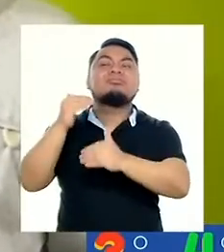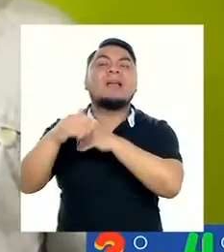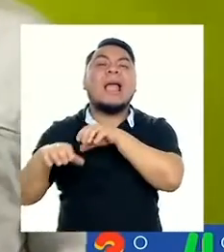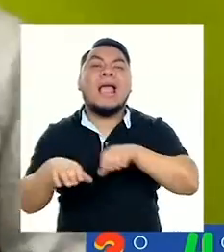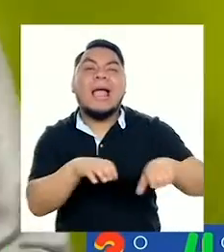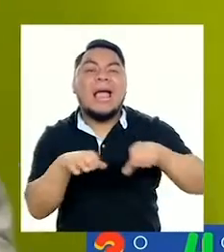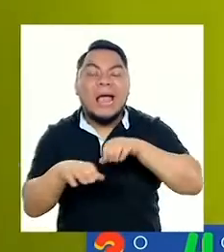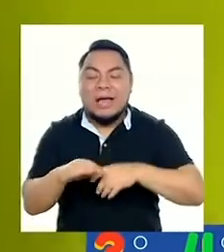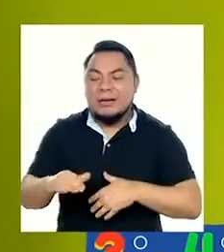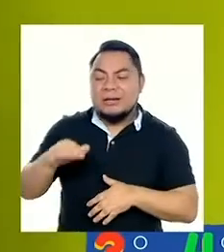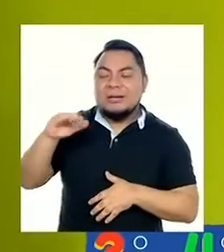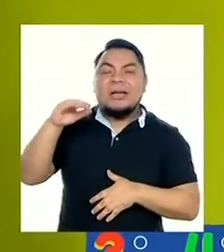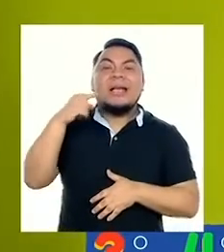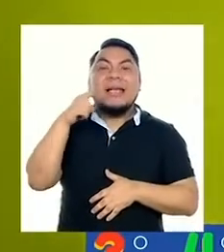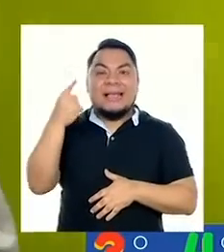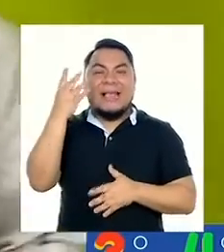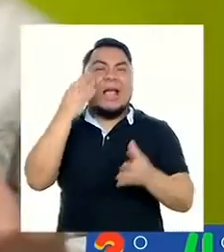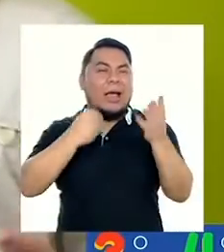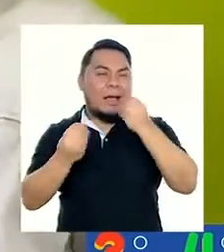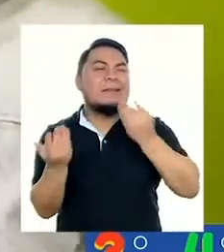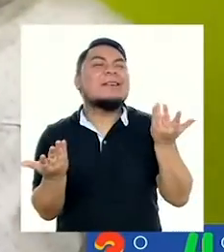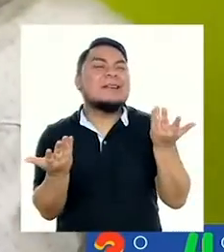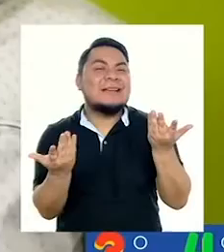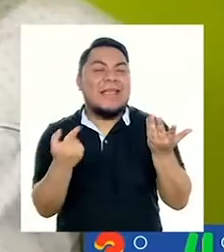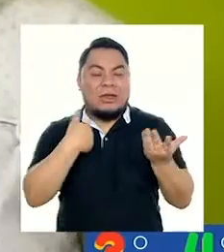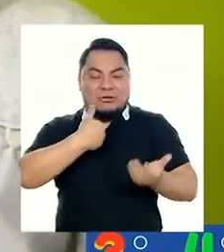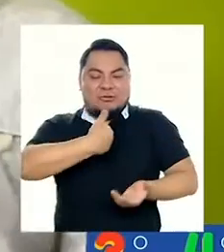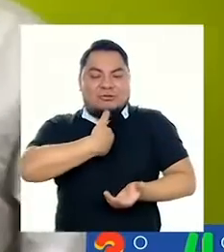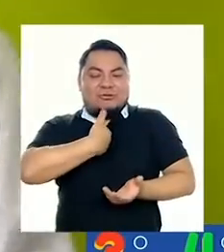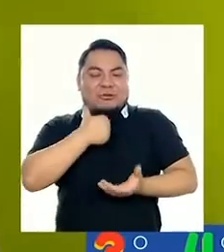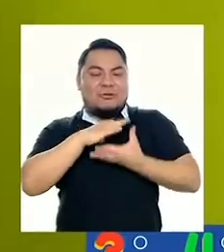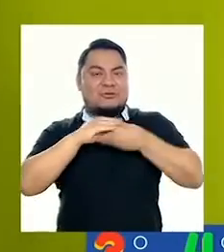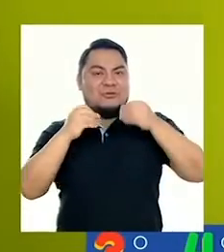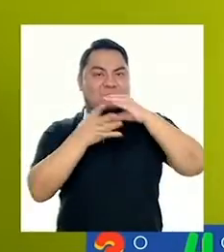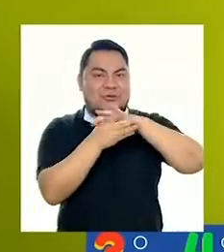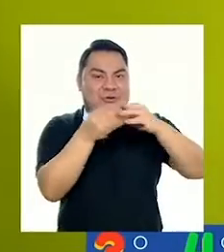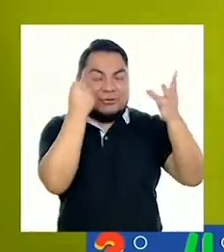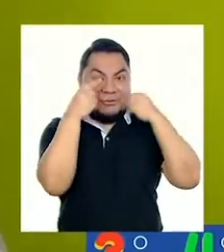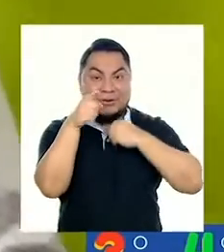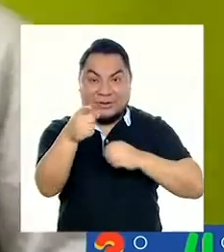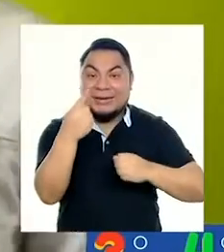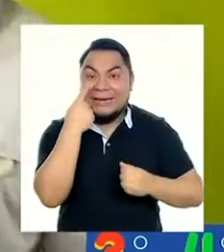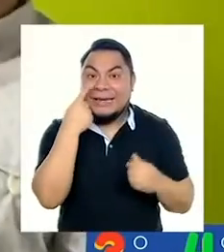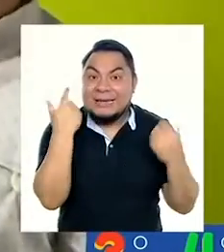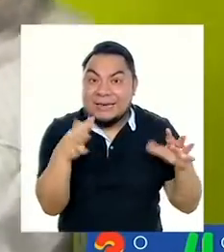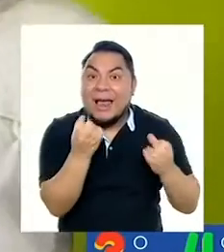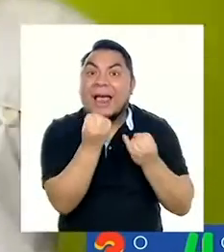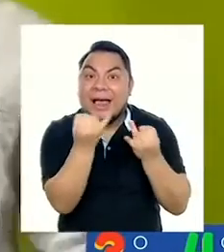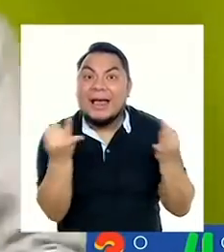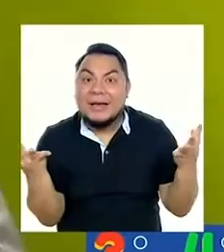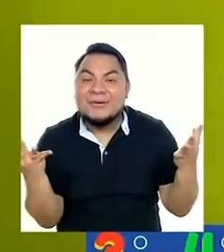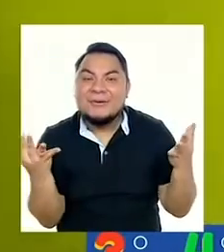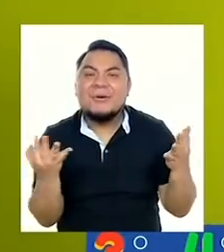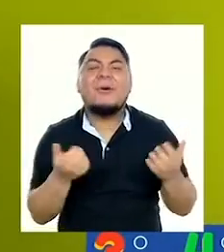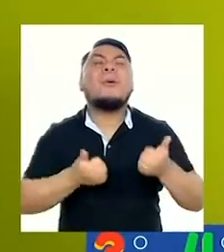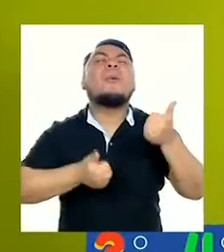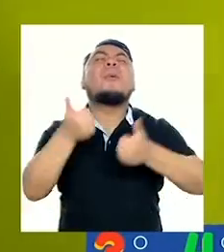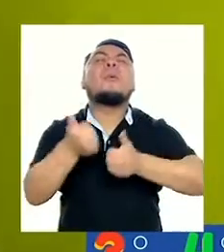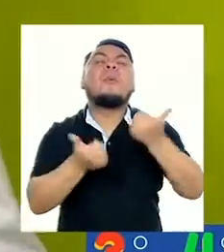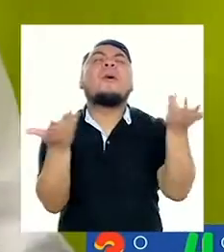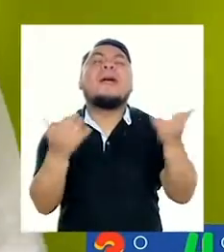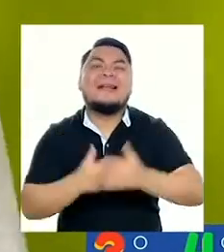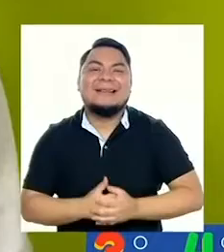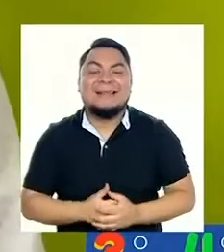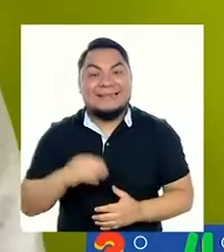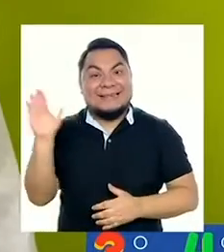realizar nuestra Chan Chan autobiografía. ¿Ustedes ya reconocieron algunos? ¿Cuáles son?